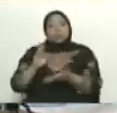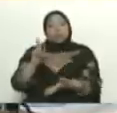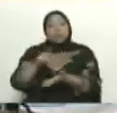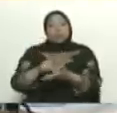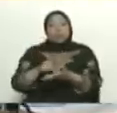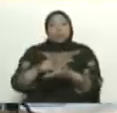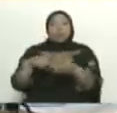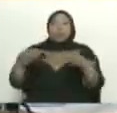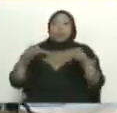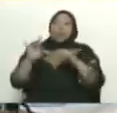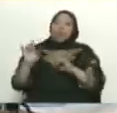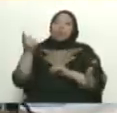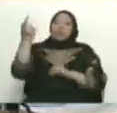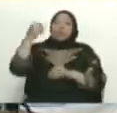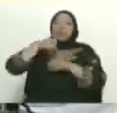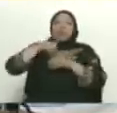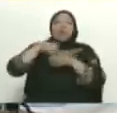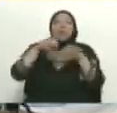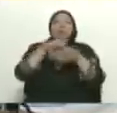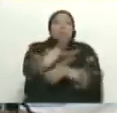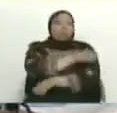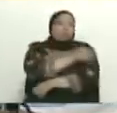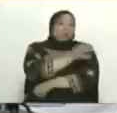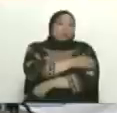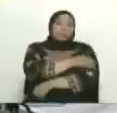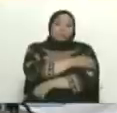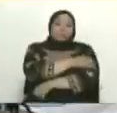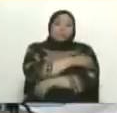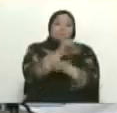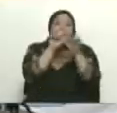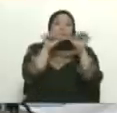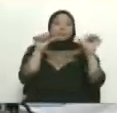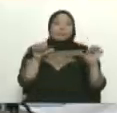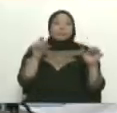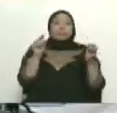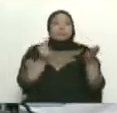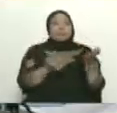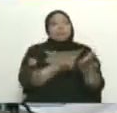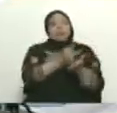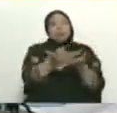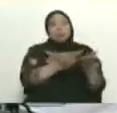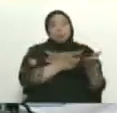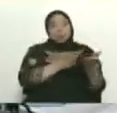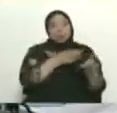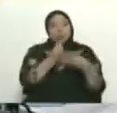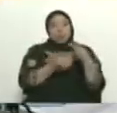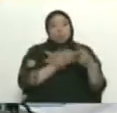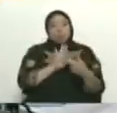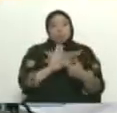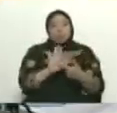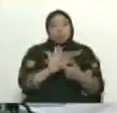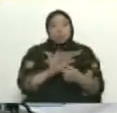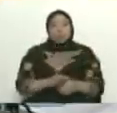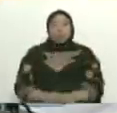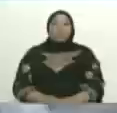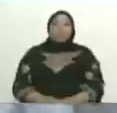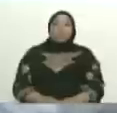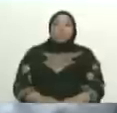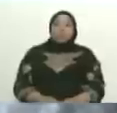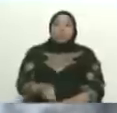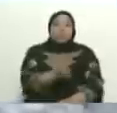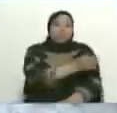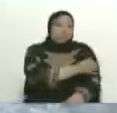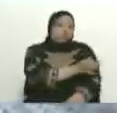las elecciones primarias que Tibisay Lucena, con el sistema electoral que ella diseñó, le realizará a estos sectores